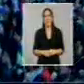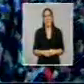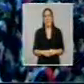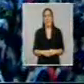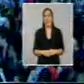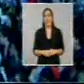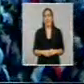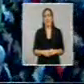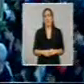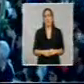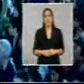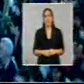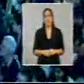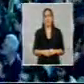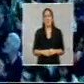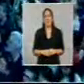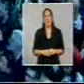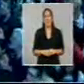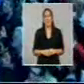después,